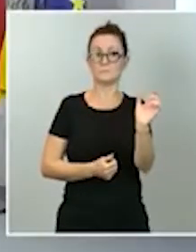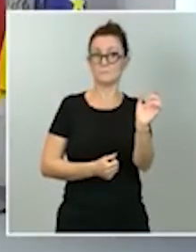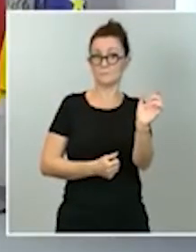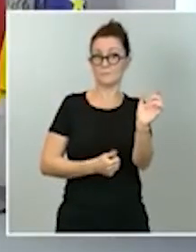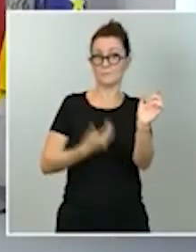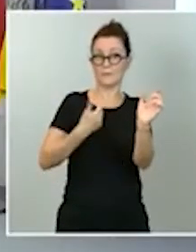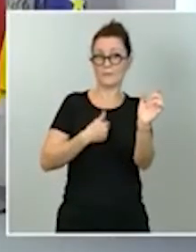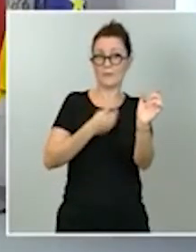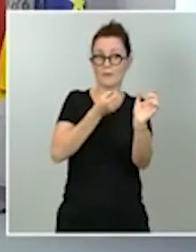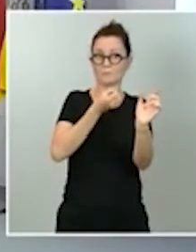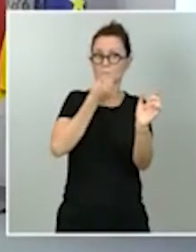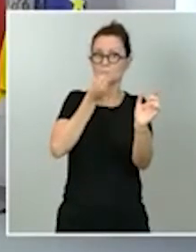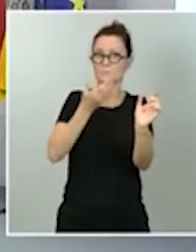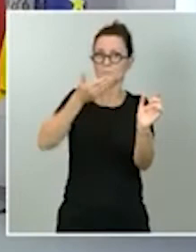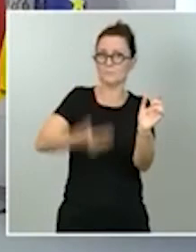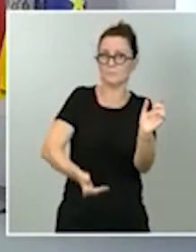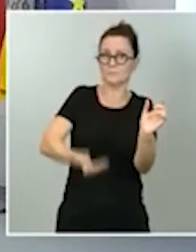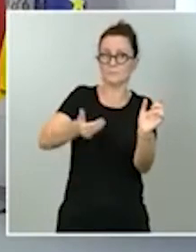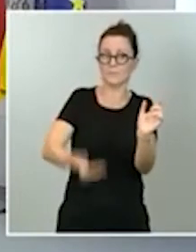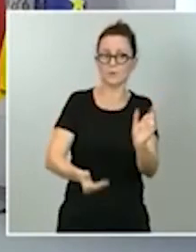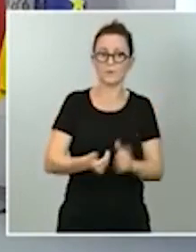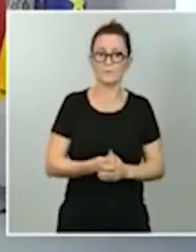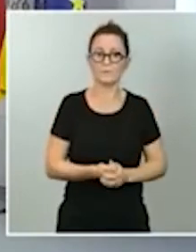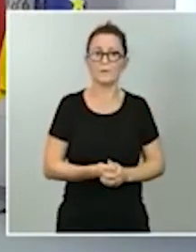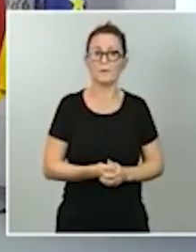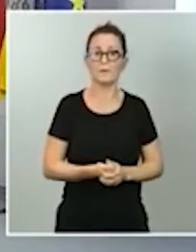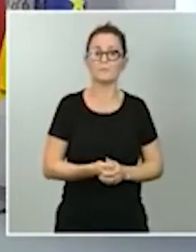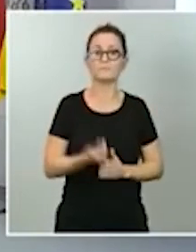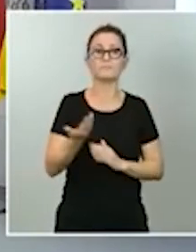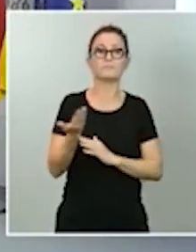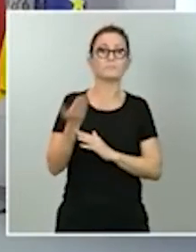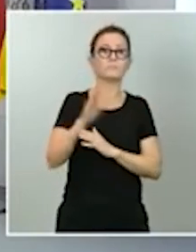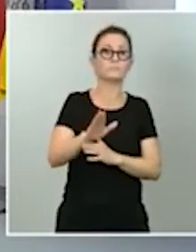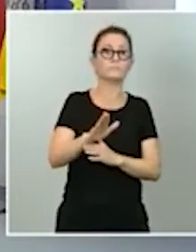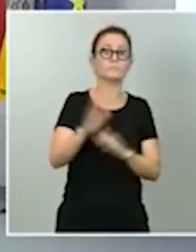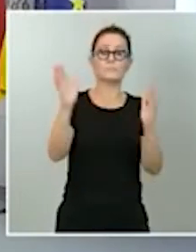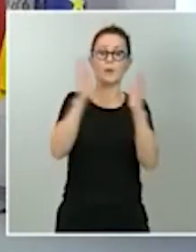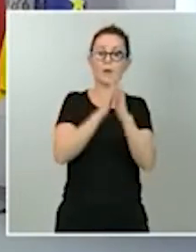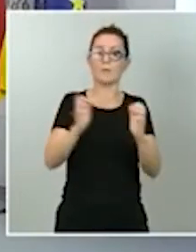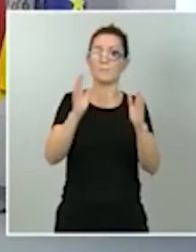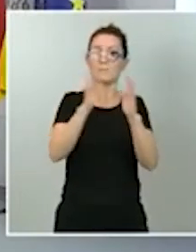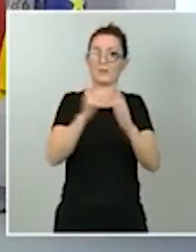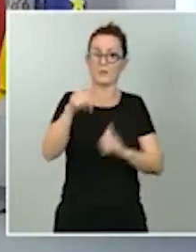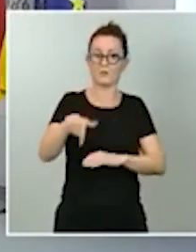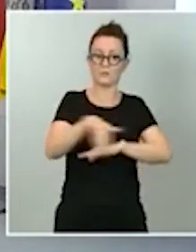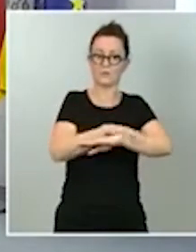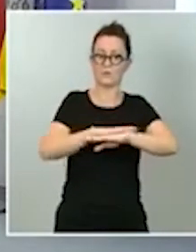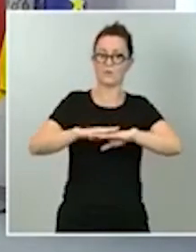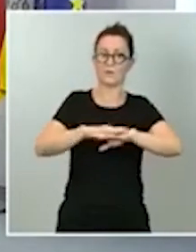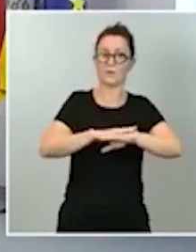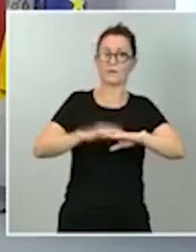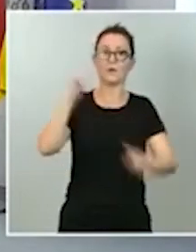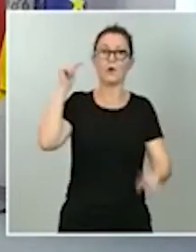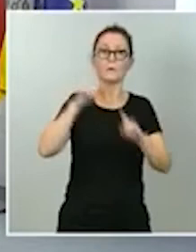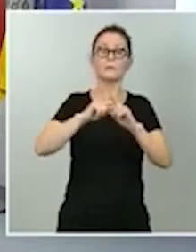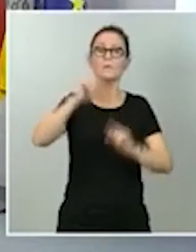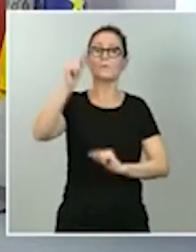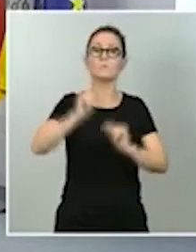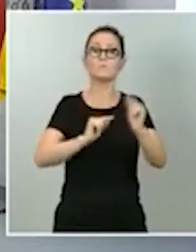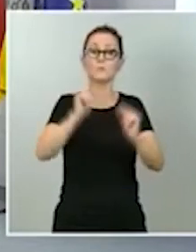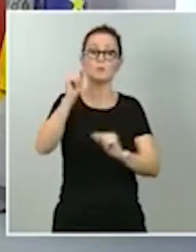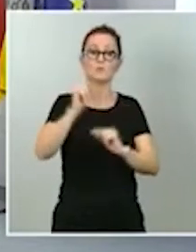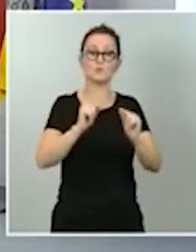relevante que refleja muy bien la ambición de este gobierno para que estos presupuestos como decimos desde el primer día